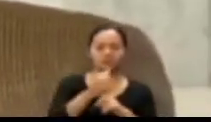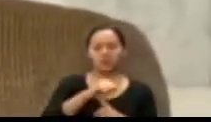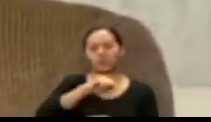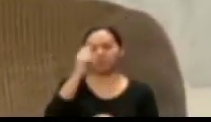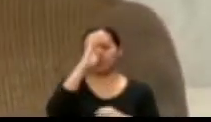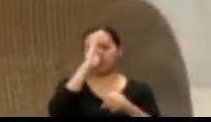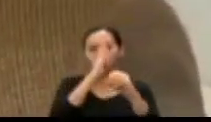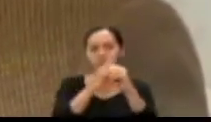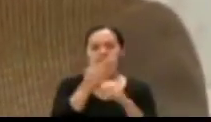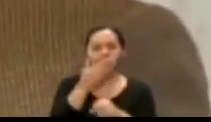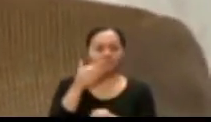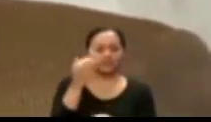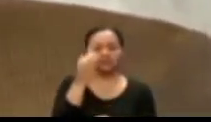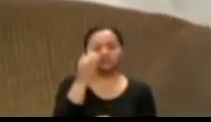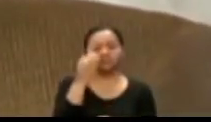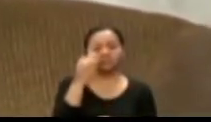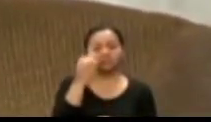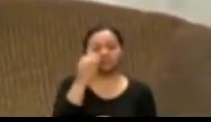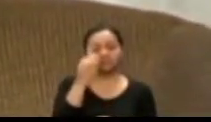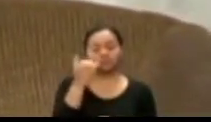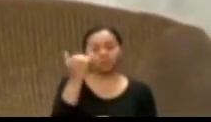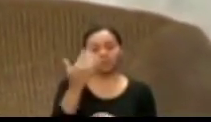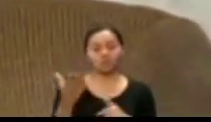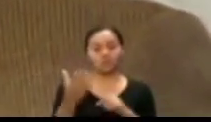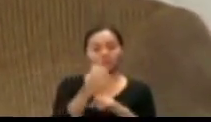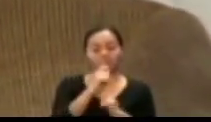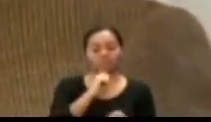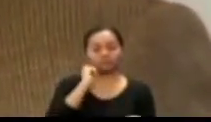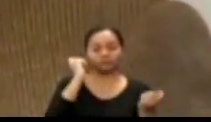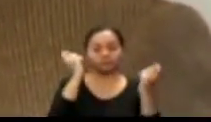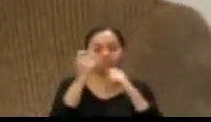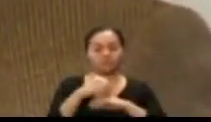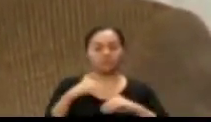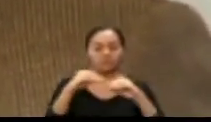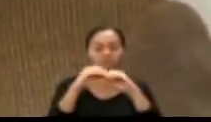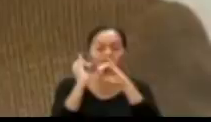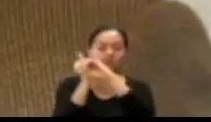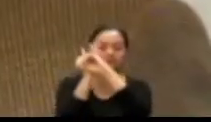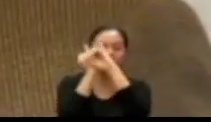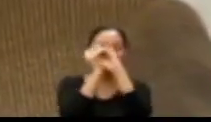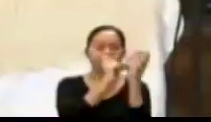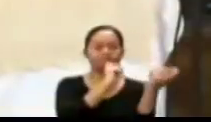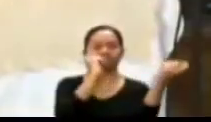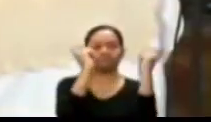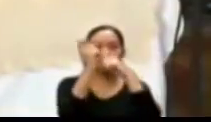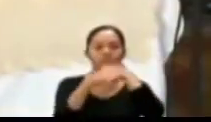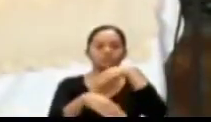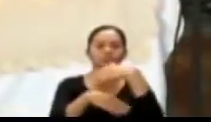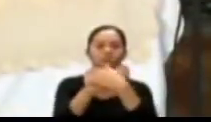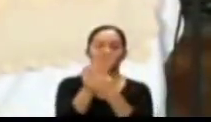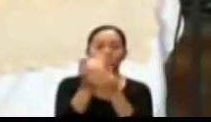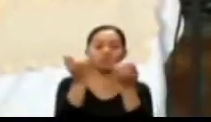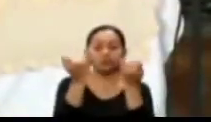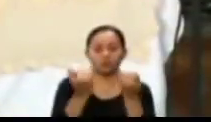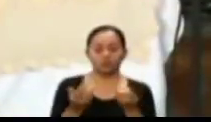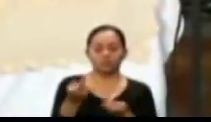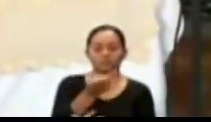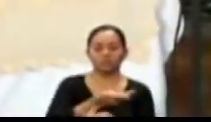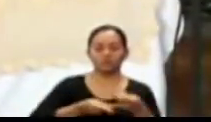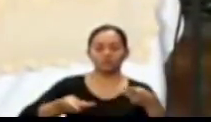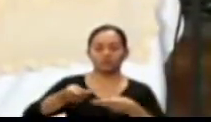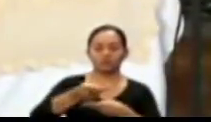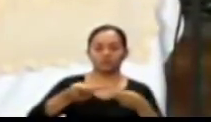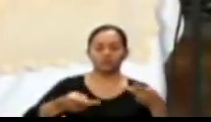objetivos. Hemos logrado una enorme transformación de nuestra institucionalidad. Hemos logrado reposicionar el